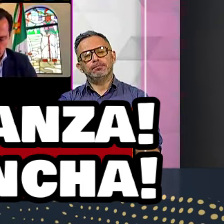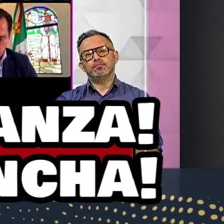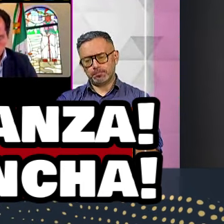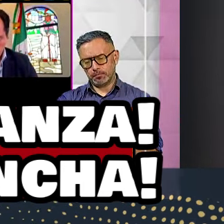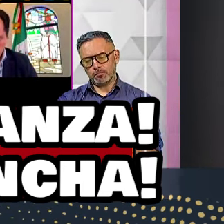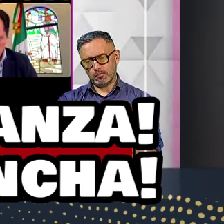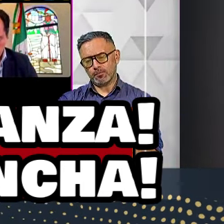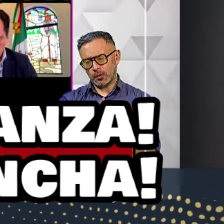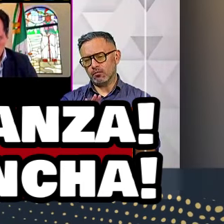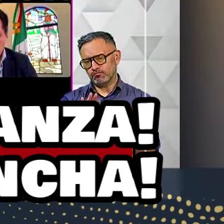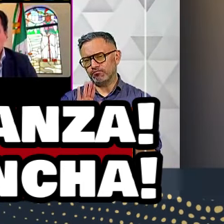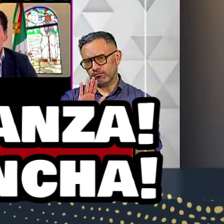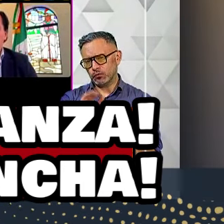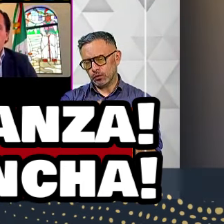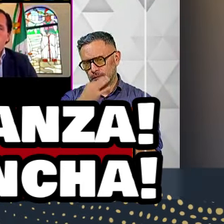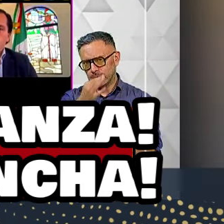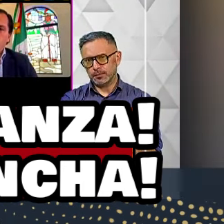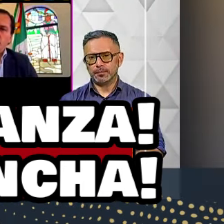considere